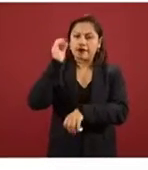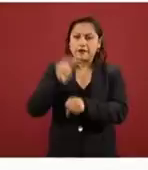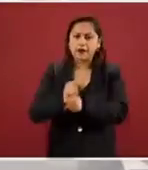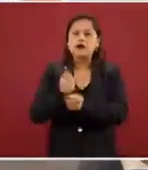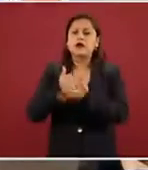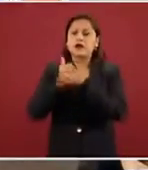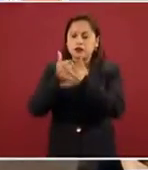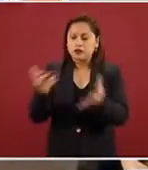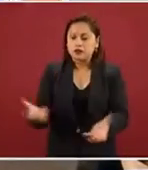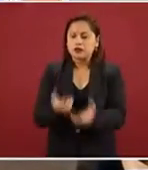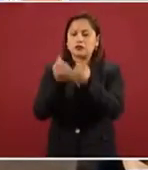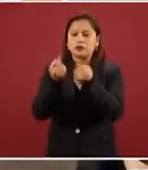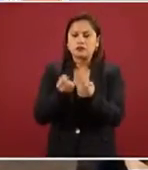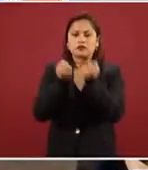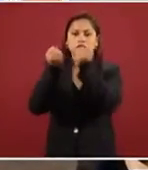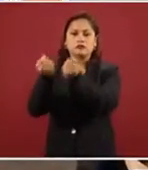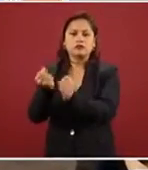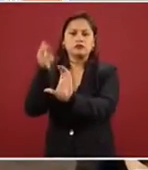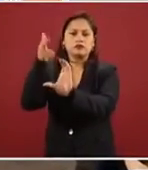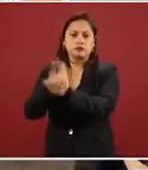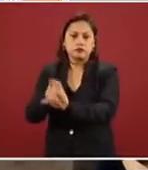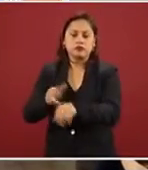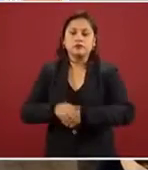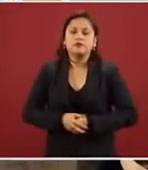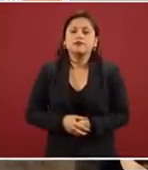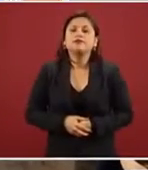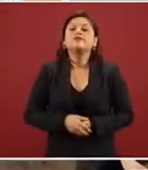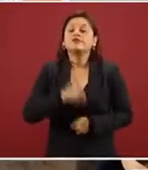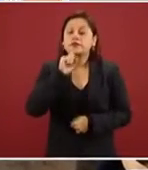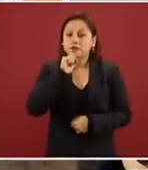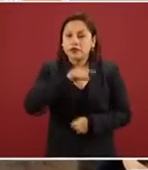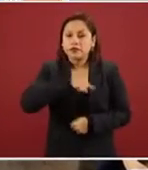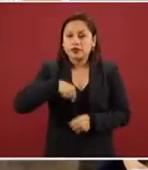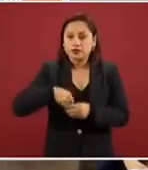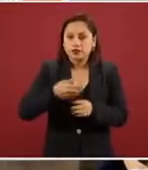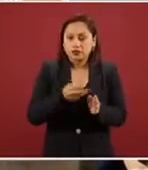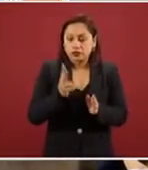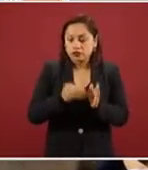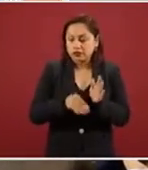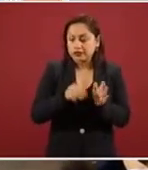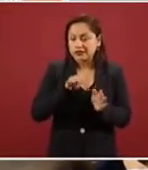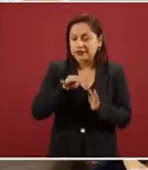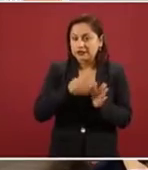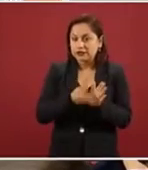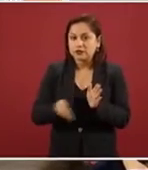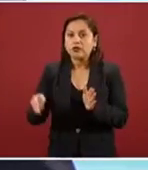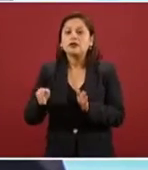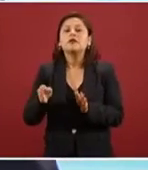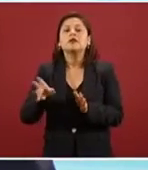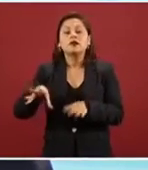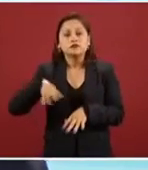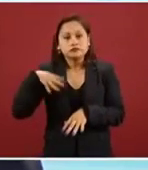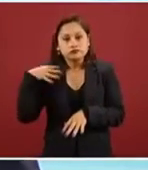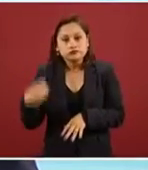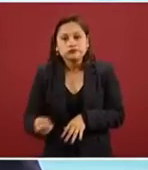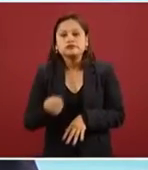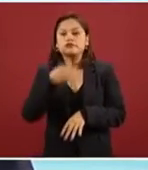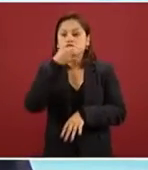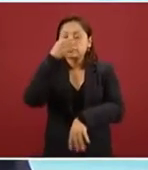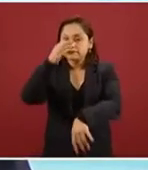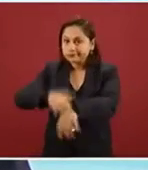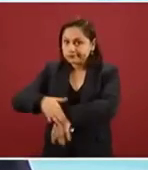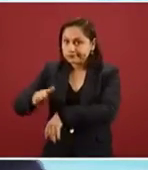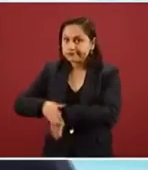requieran. Hicimos un esfuerzo muy importante también por boletinar de manera preventiva. La